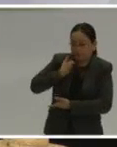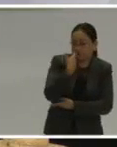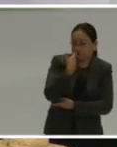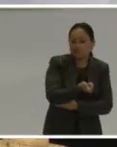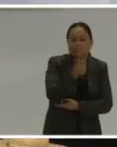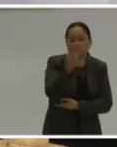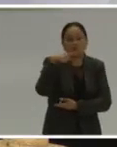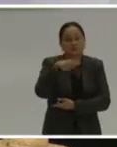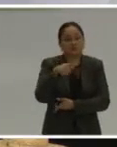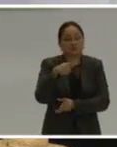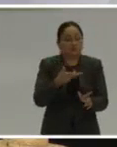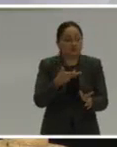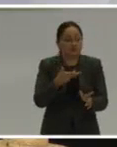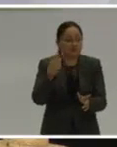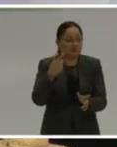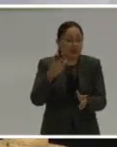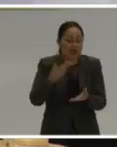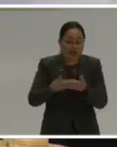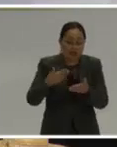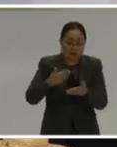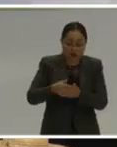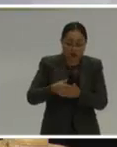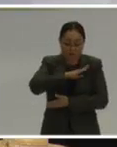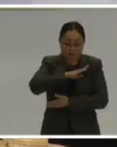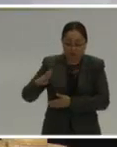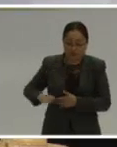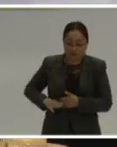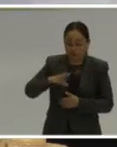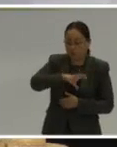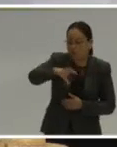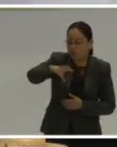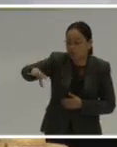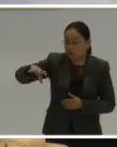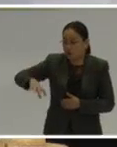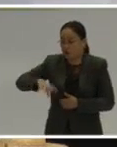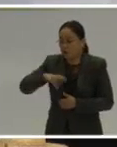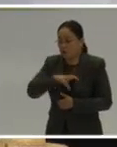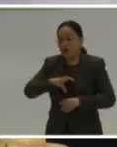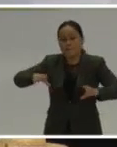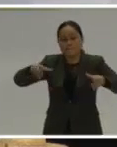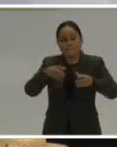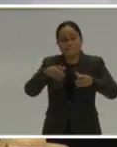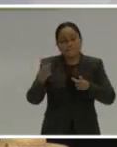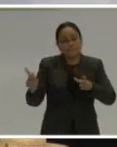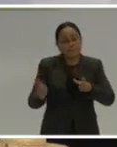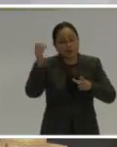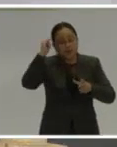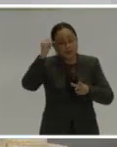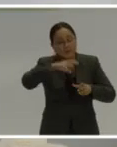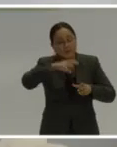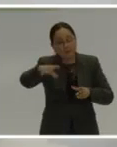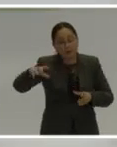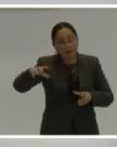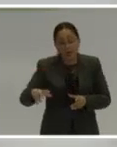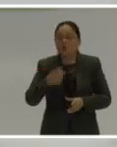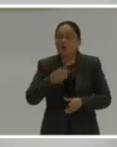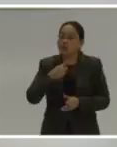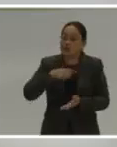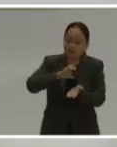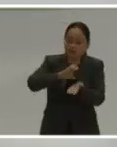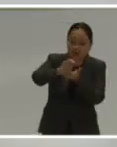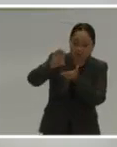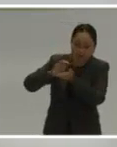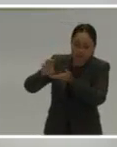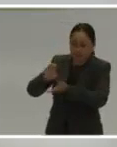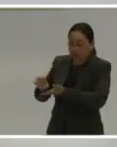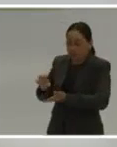en las autonomías municipales, ahora pasa a los pueblos indígenas, ¿no? Entonces, esta transferencia,